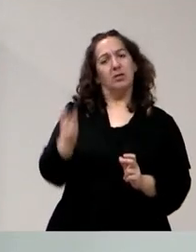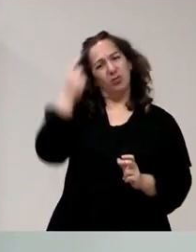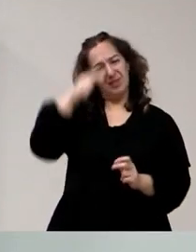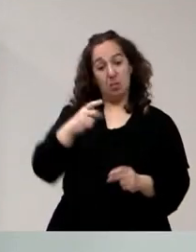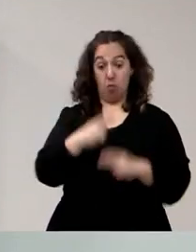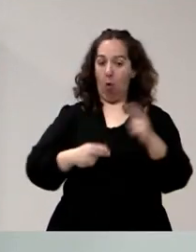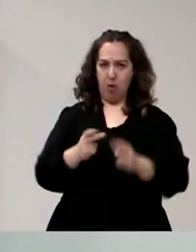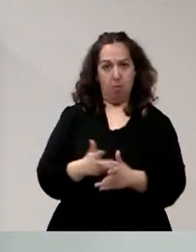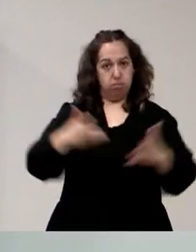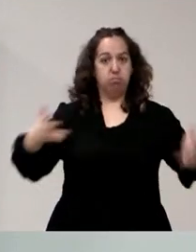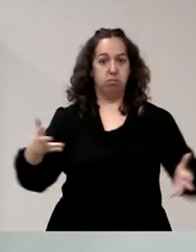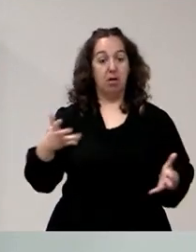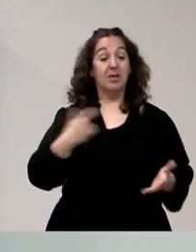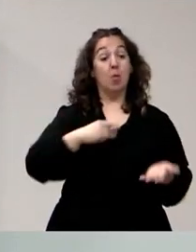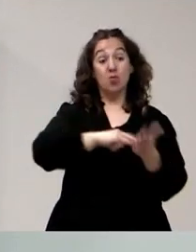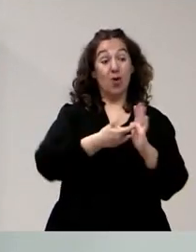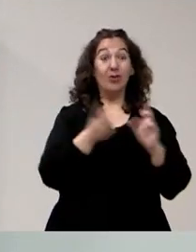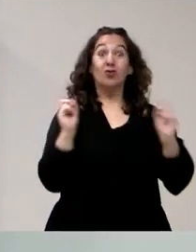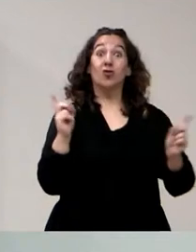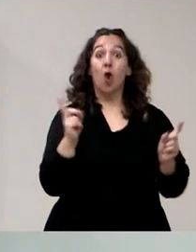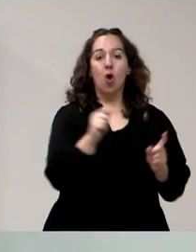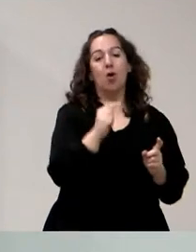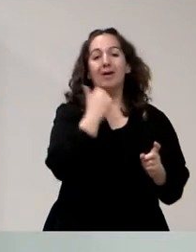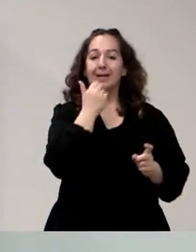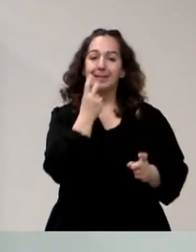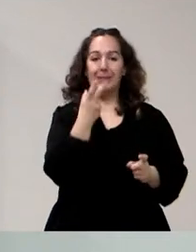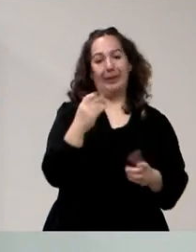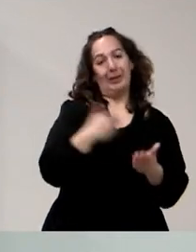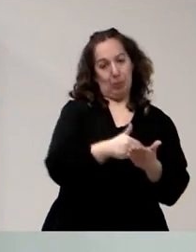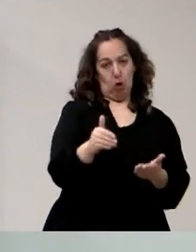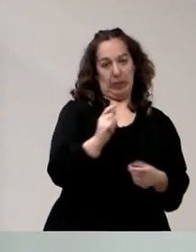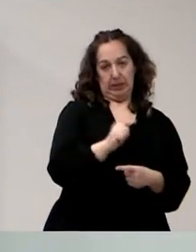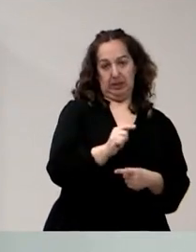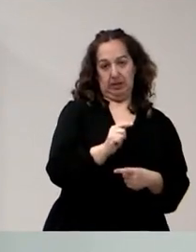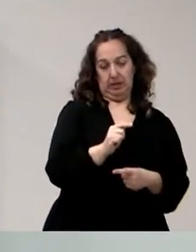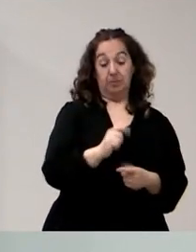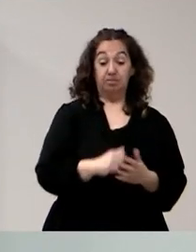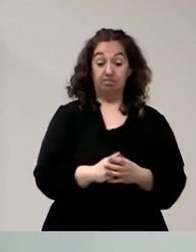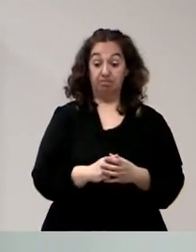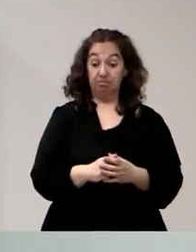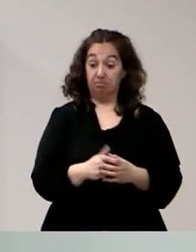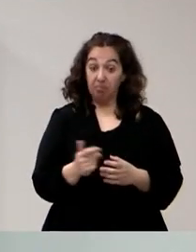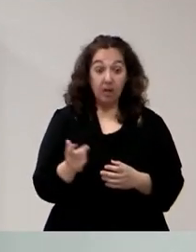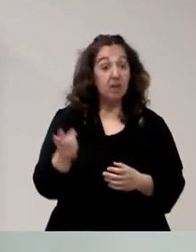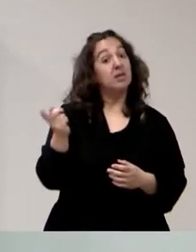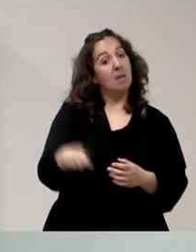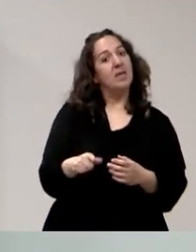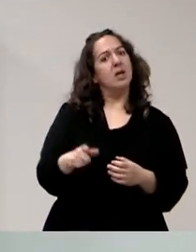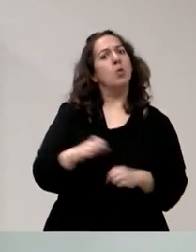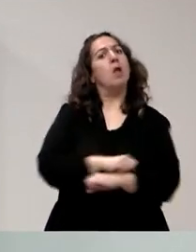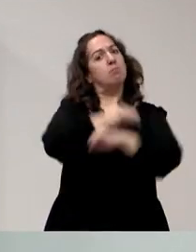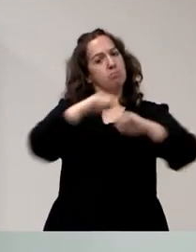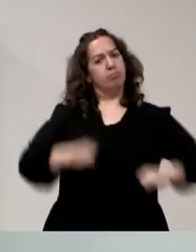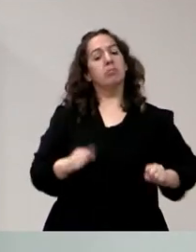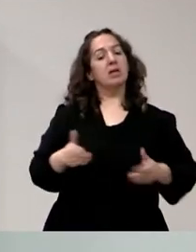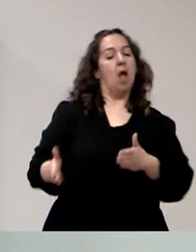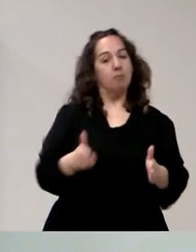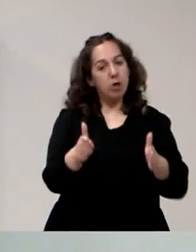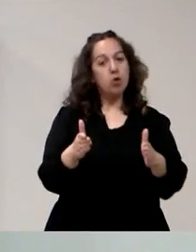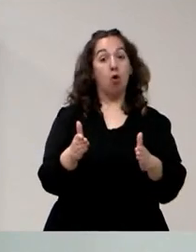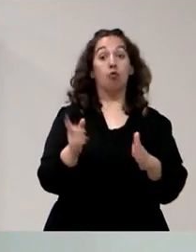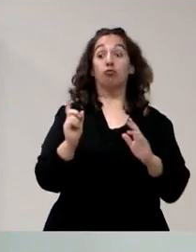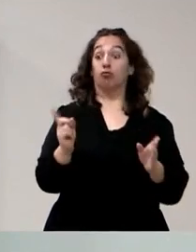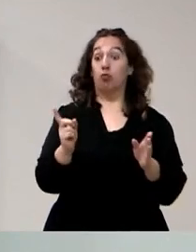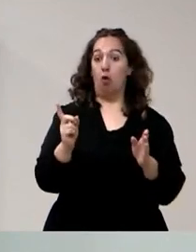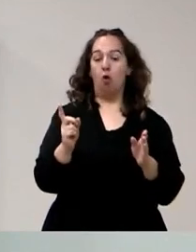la obra cuando un proyecto solo el proyecto se acerca a los 20 millones de euros y así afanamos afianzamos un camino que solo puede